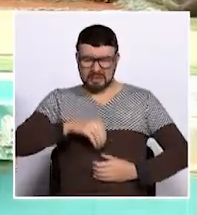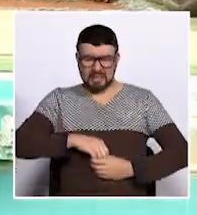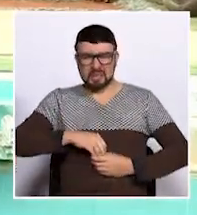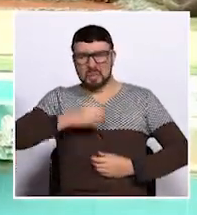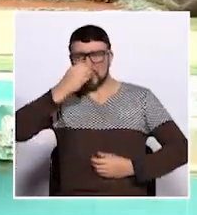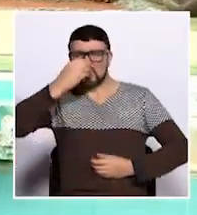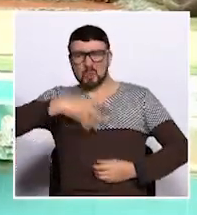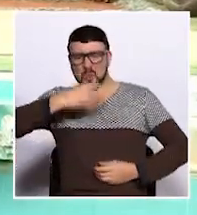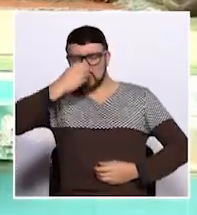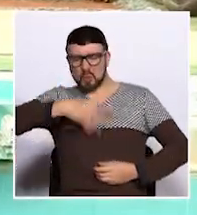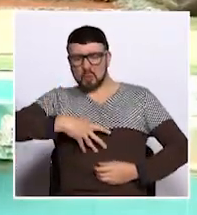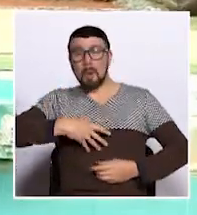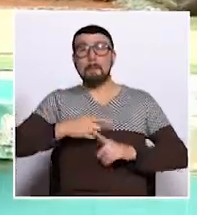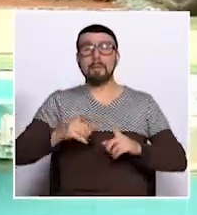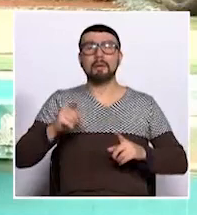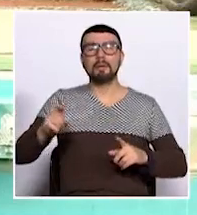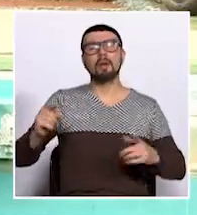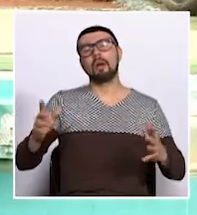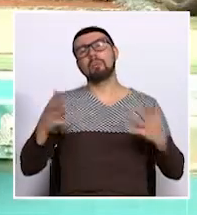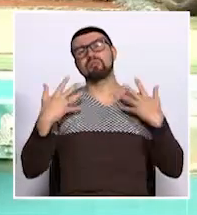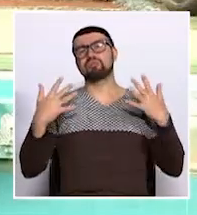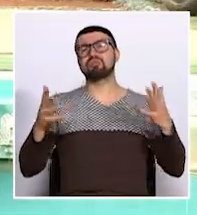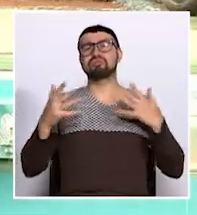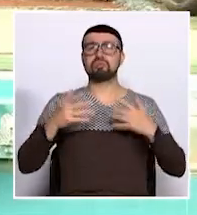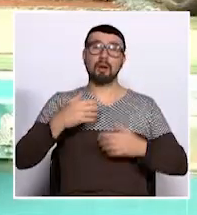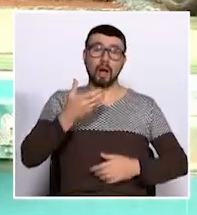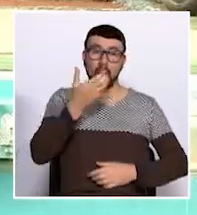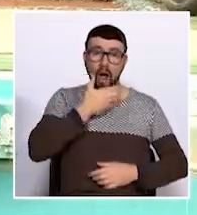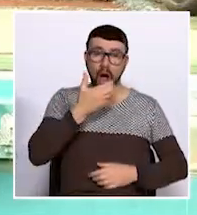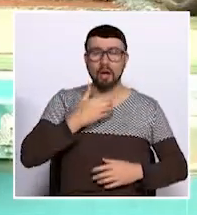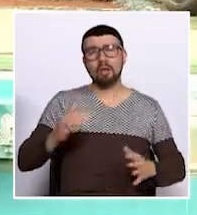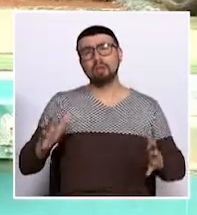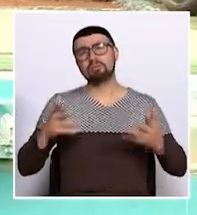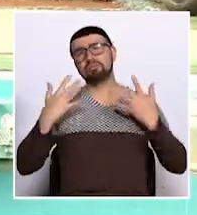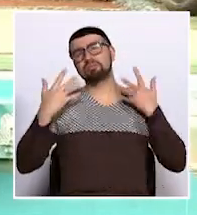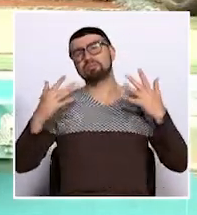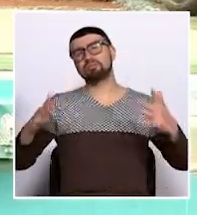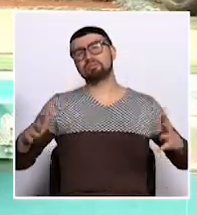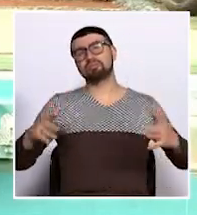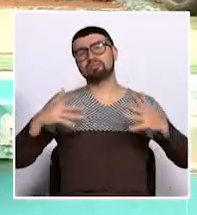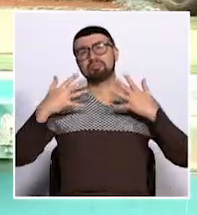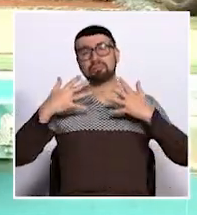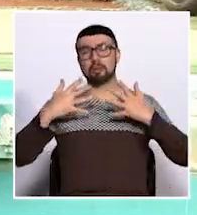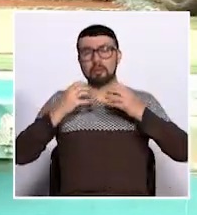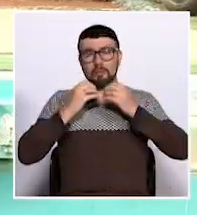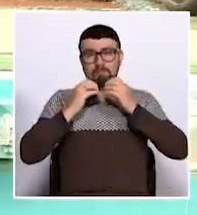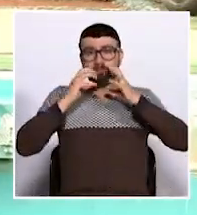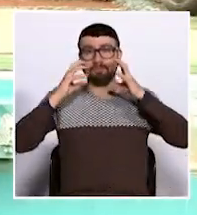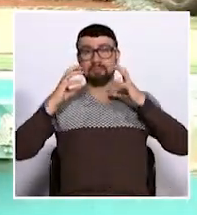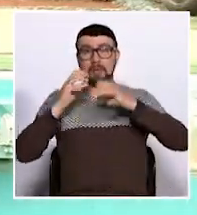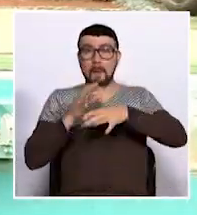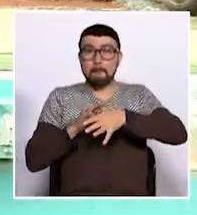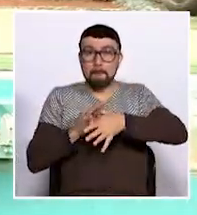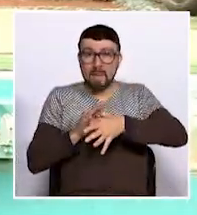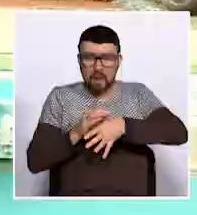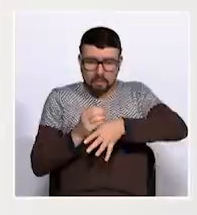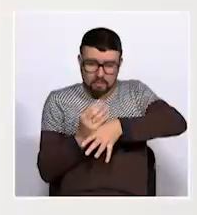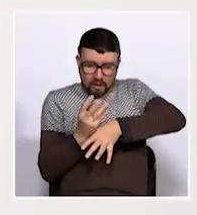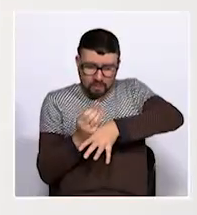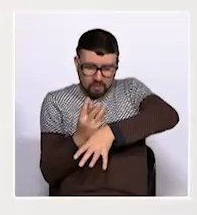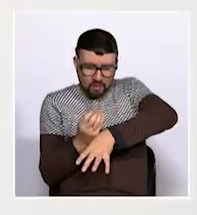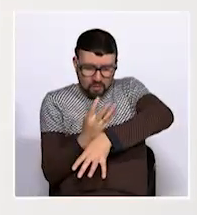turco es comenzar a sacarla. ¿Por qué? Porque con el calor y el vapor lo que hacemos es expandir, abrir nuestros